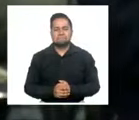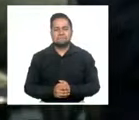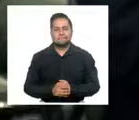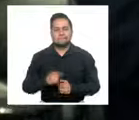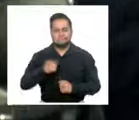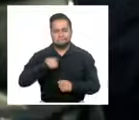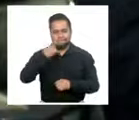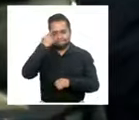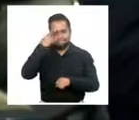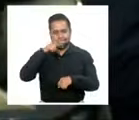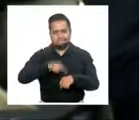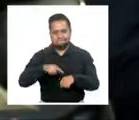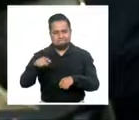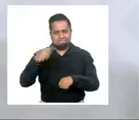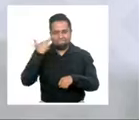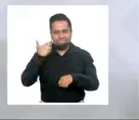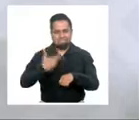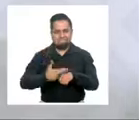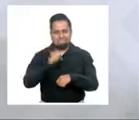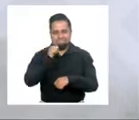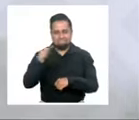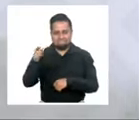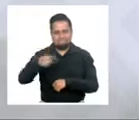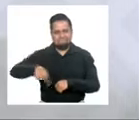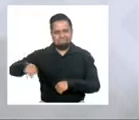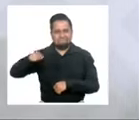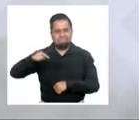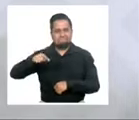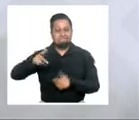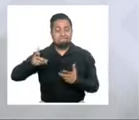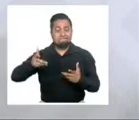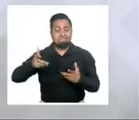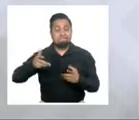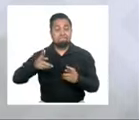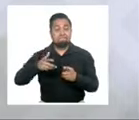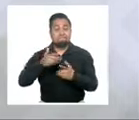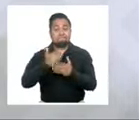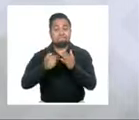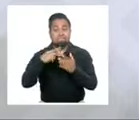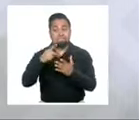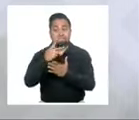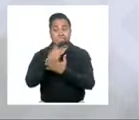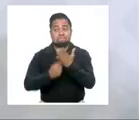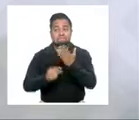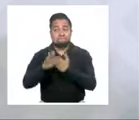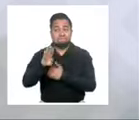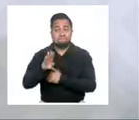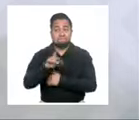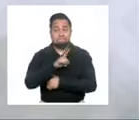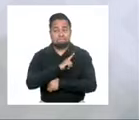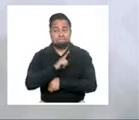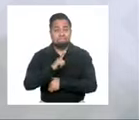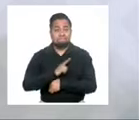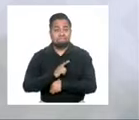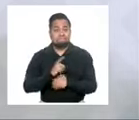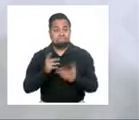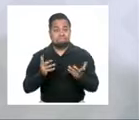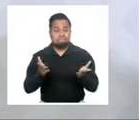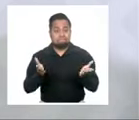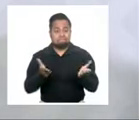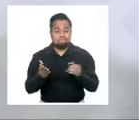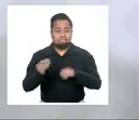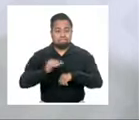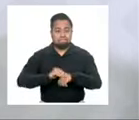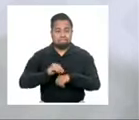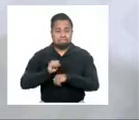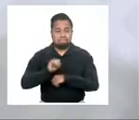intervención irresponsable y que el plan B debía de